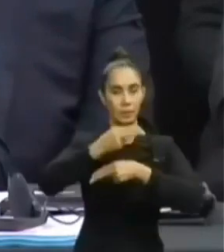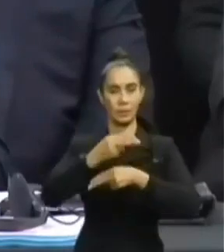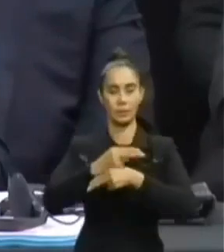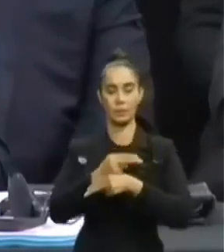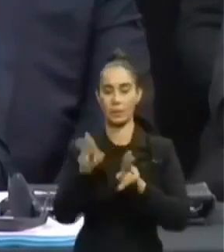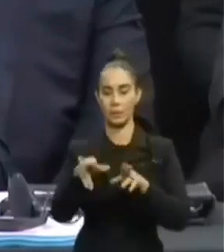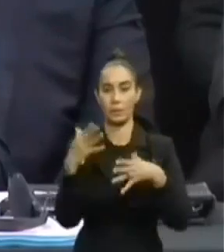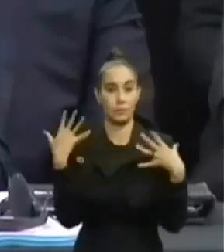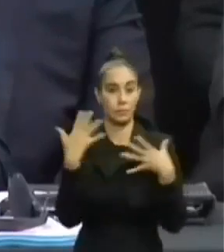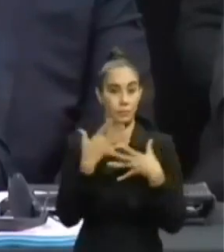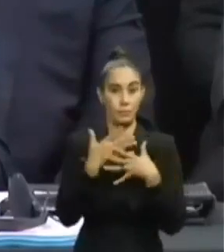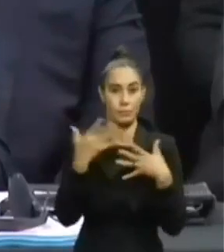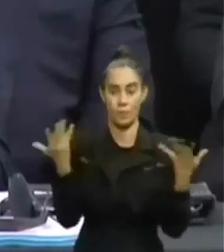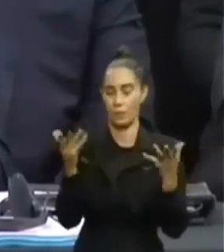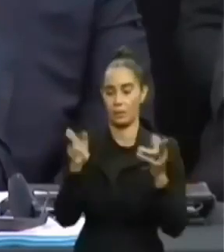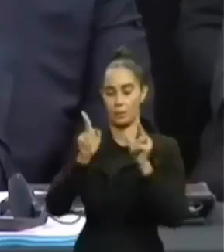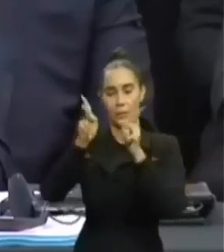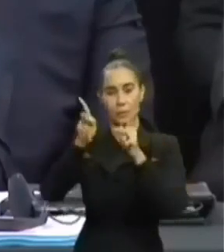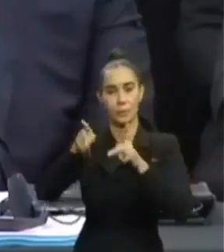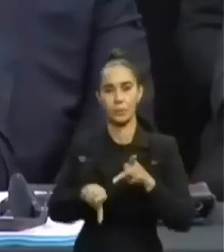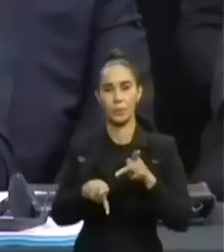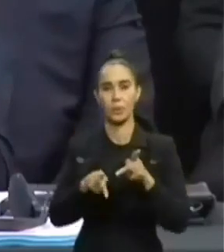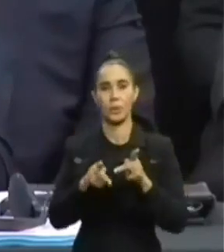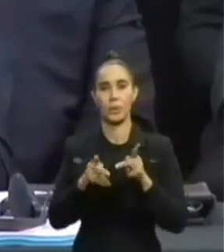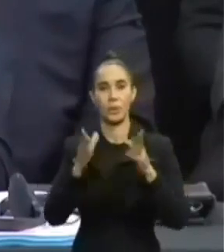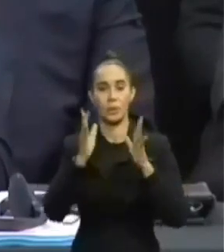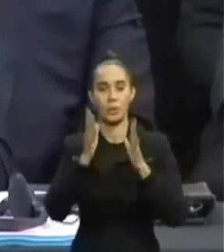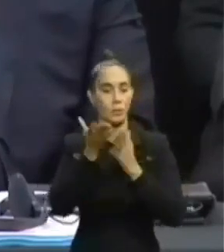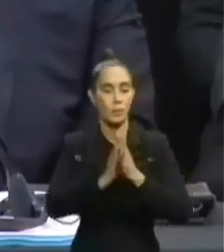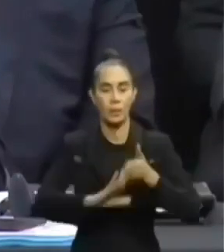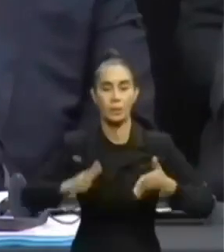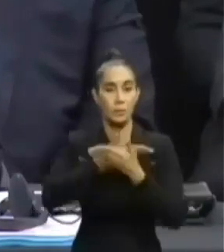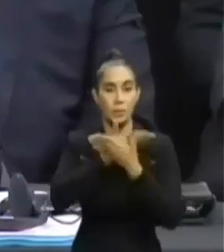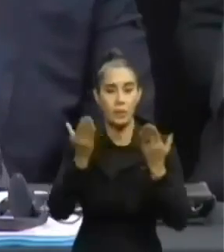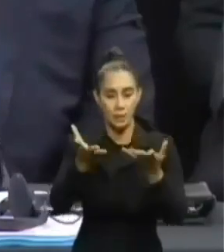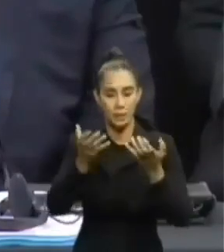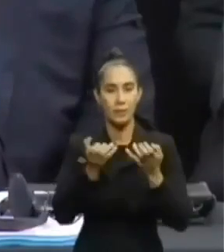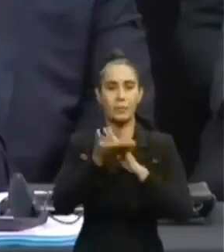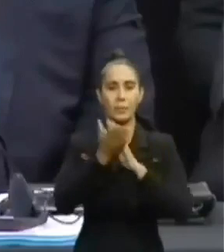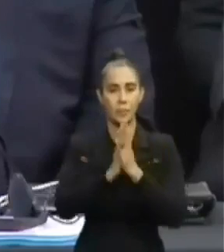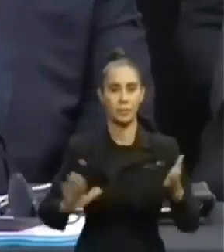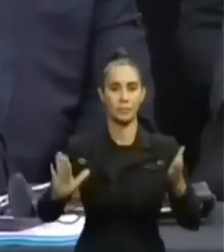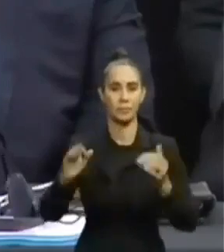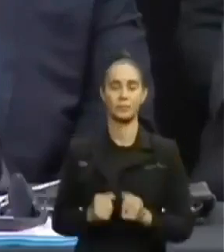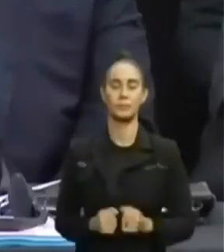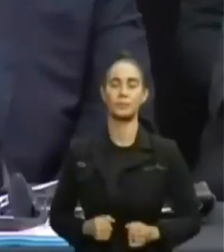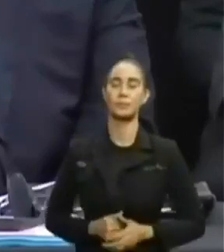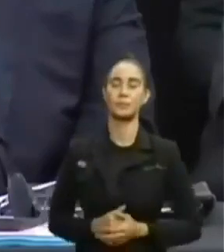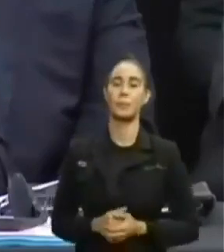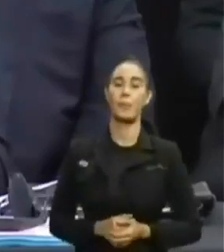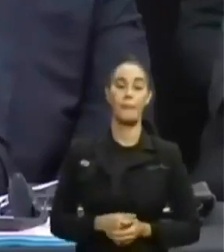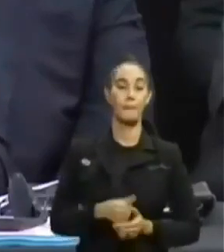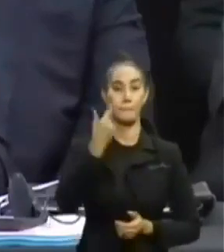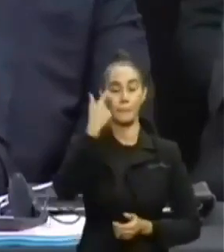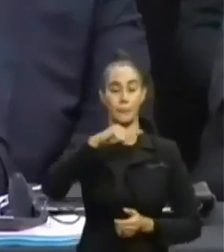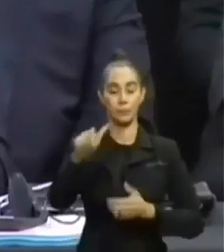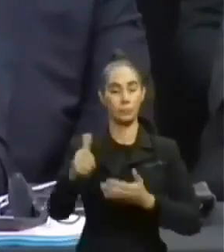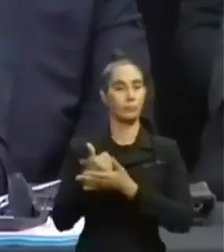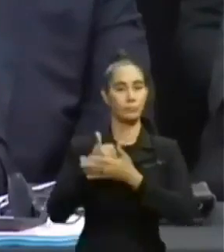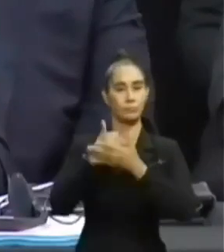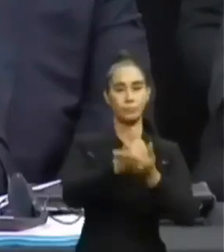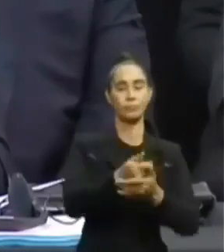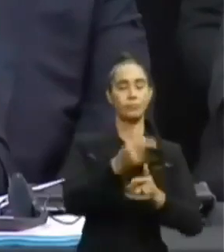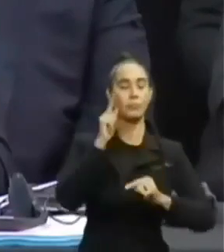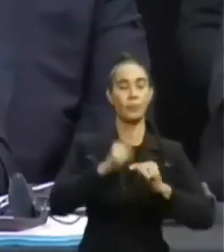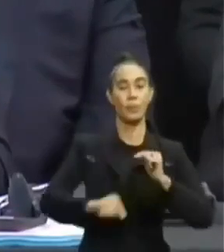inseguridad y el desasosiego de un pueblo que reclama el derecho de vivir en paz. Sin esa ayuda, podemos